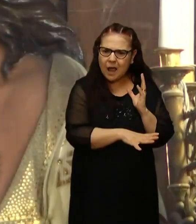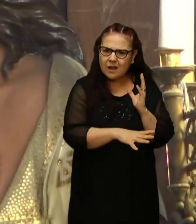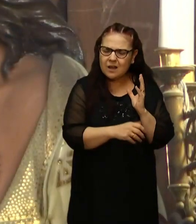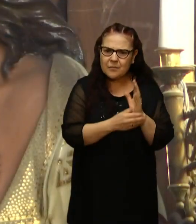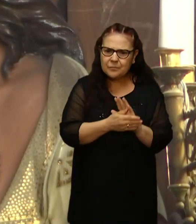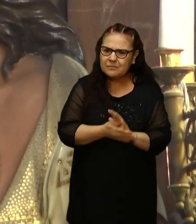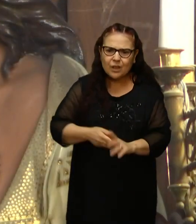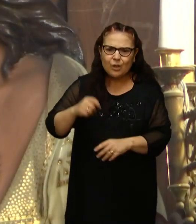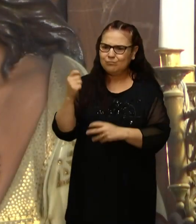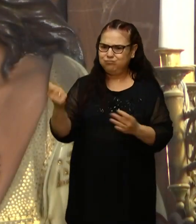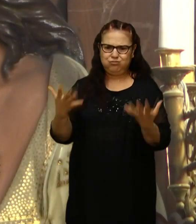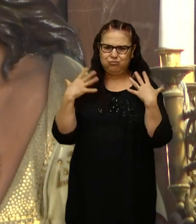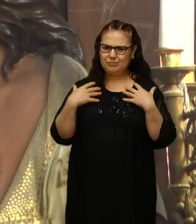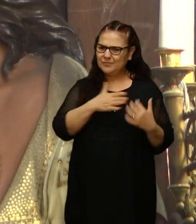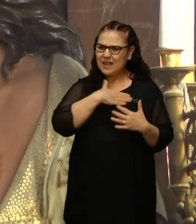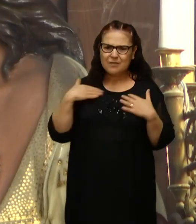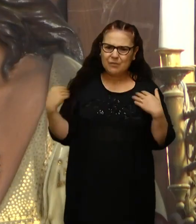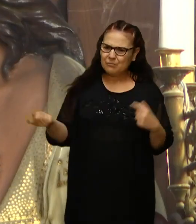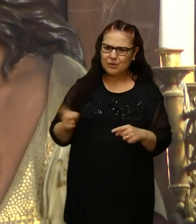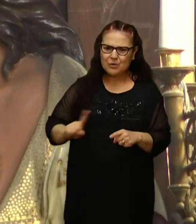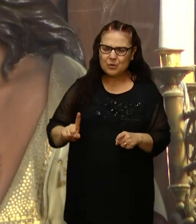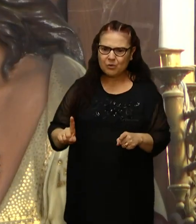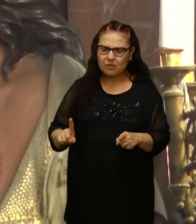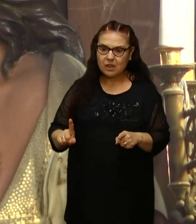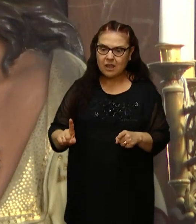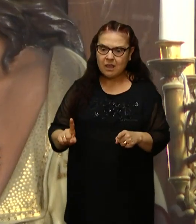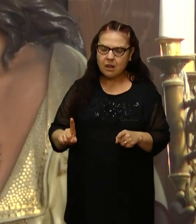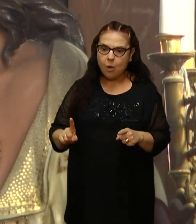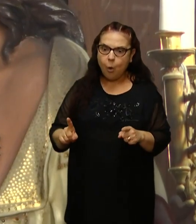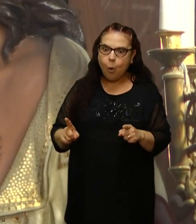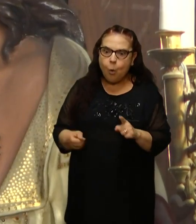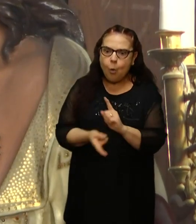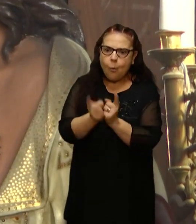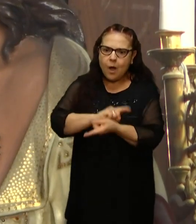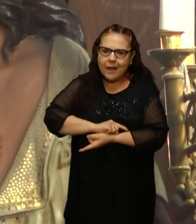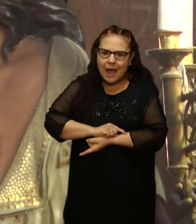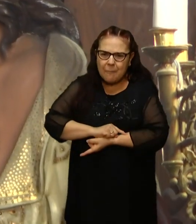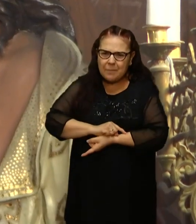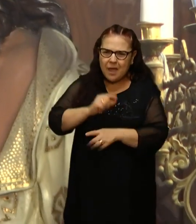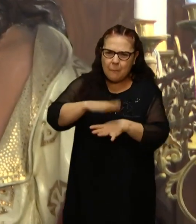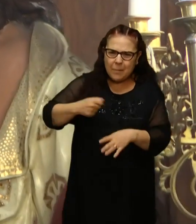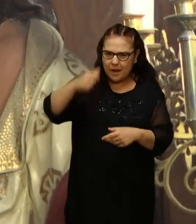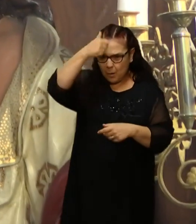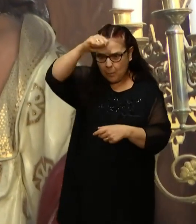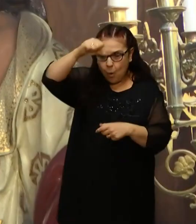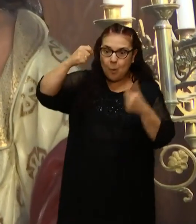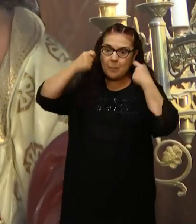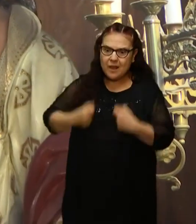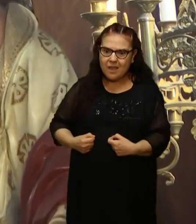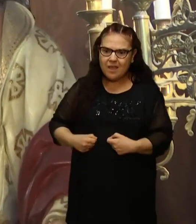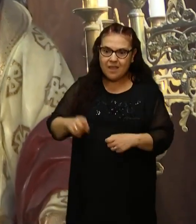privilegios y se hace uno de nosotros hasta la muerte y muerte de cruz. Y por